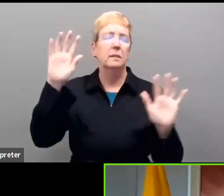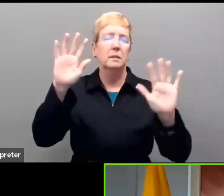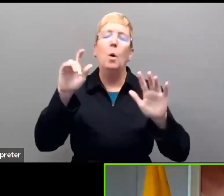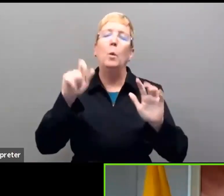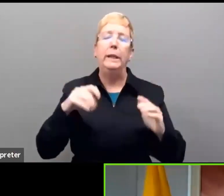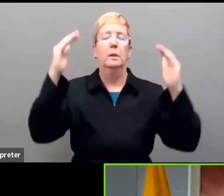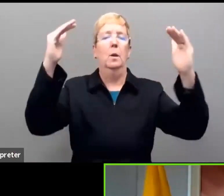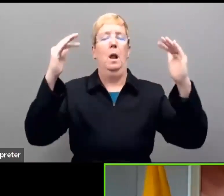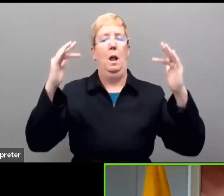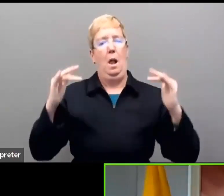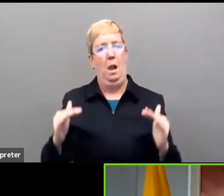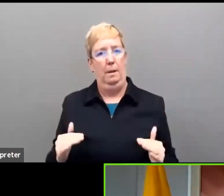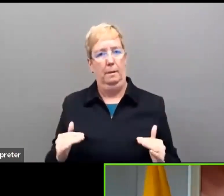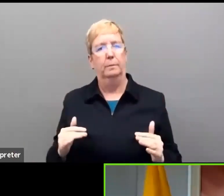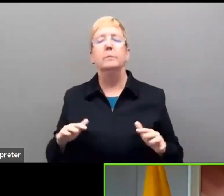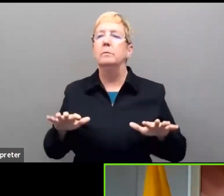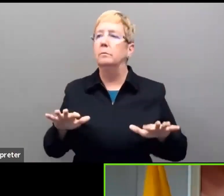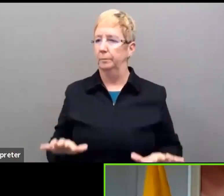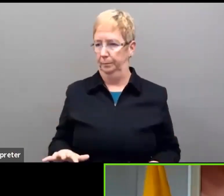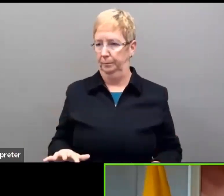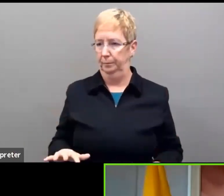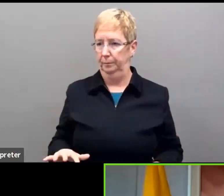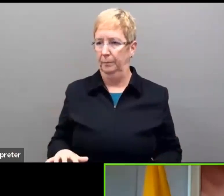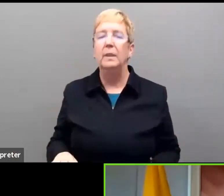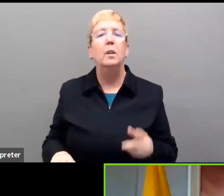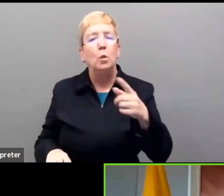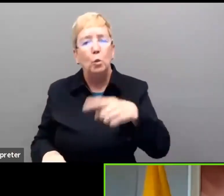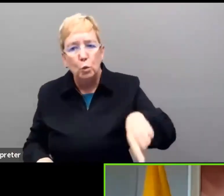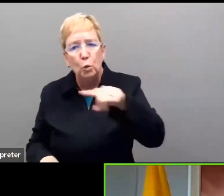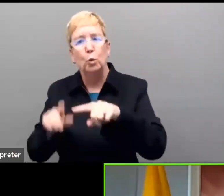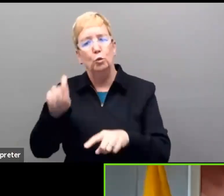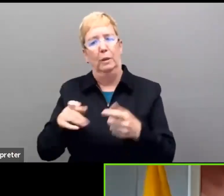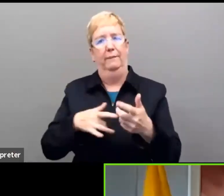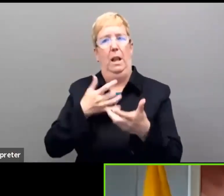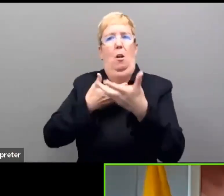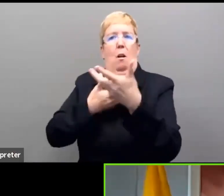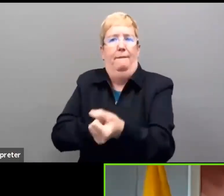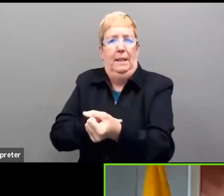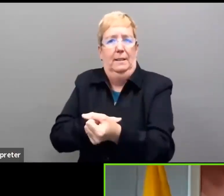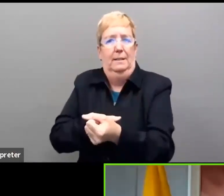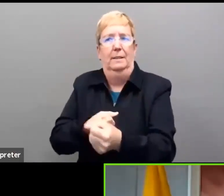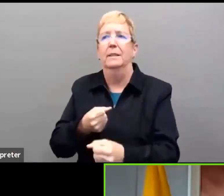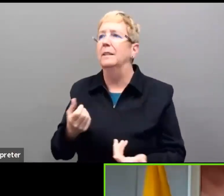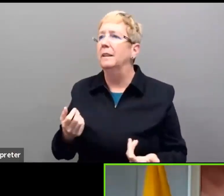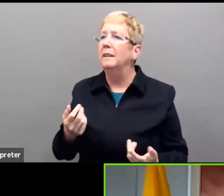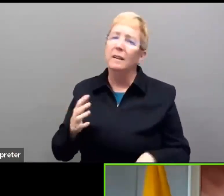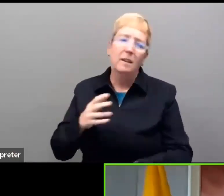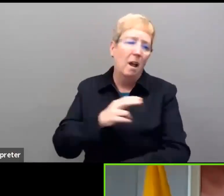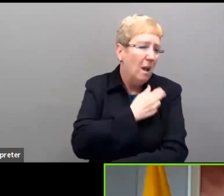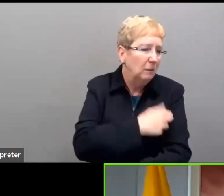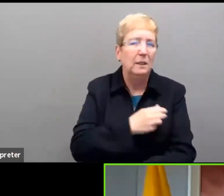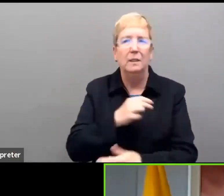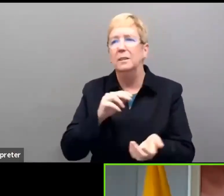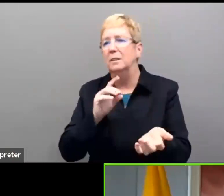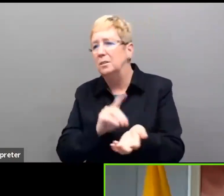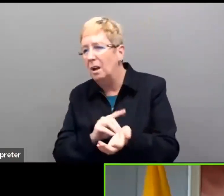de que todo mundo tenga oportunidad de vacunarse y también que los pacientes se sientan seguros, porque muchos pacientes